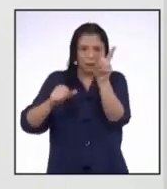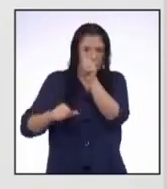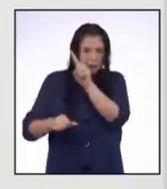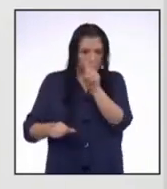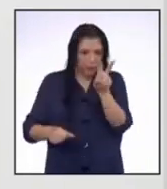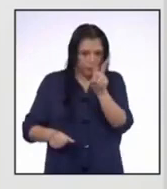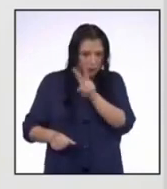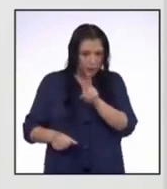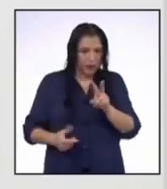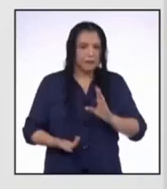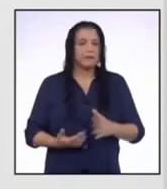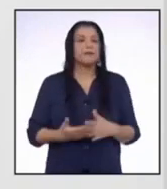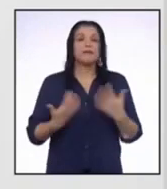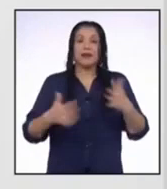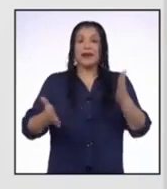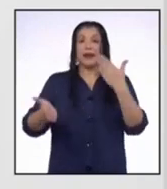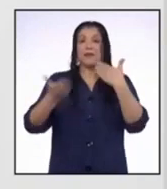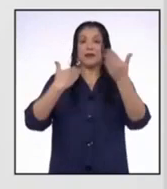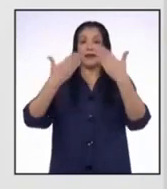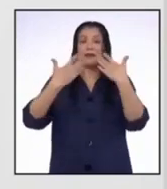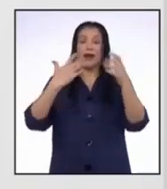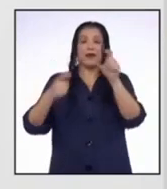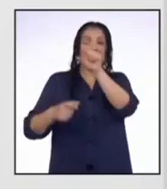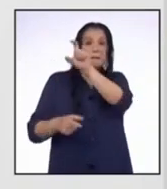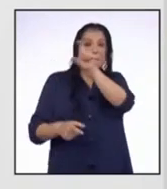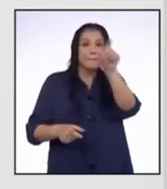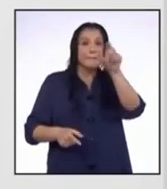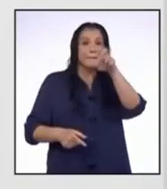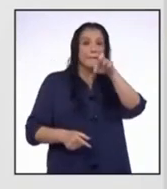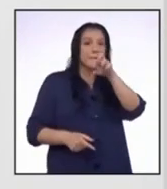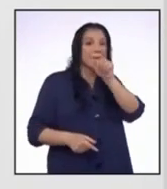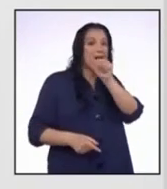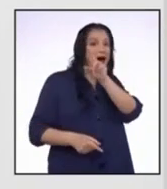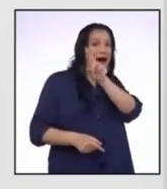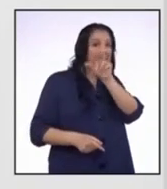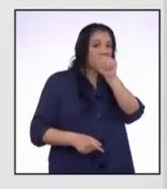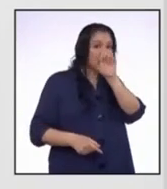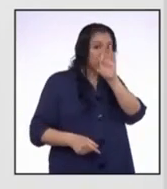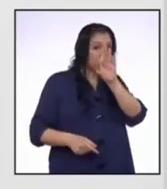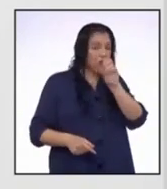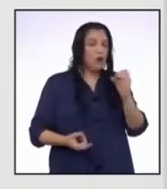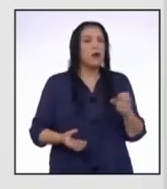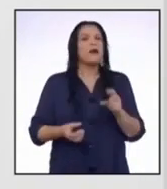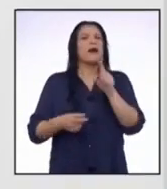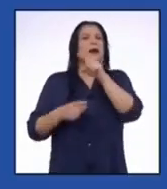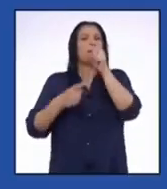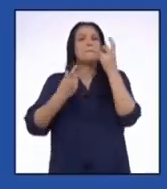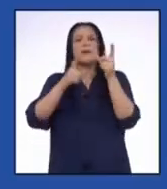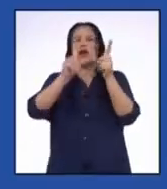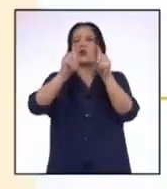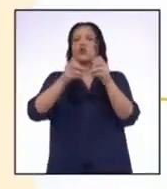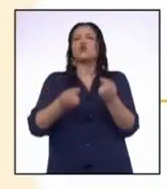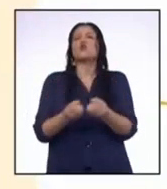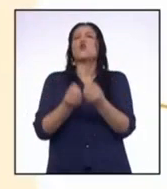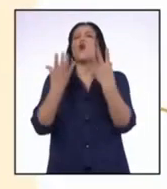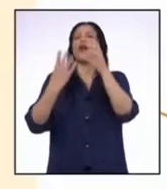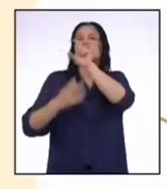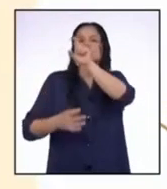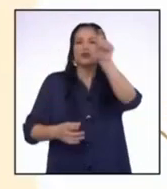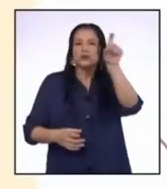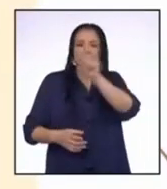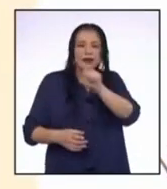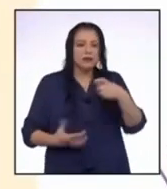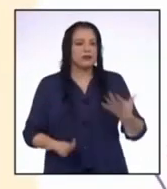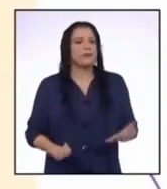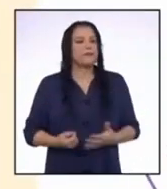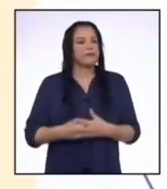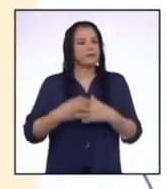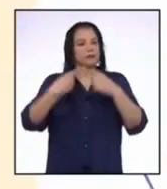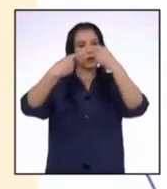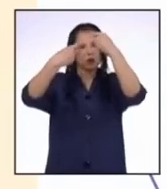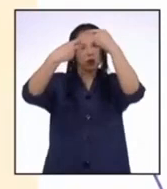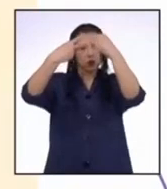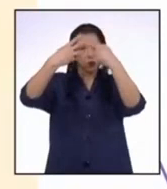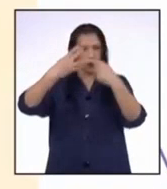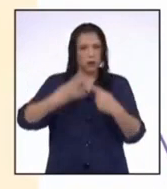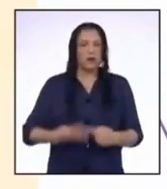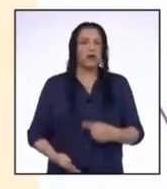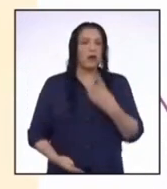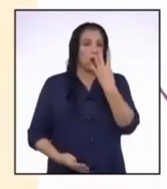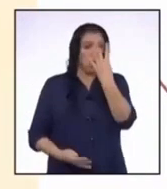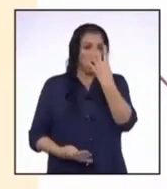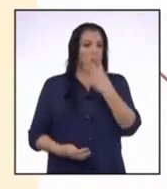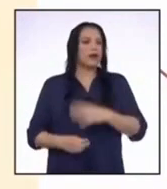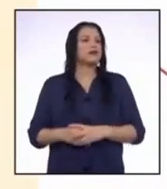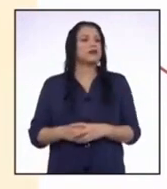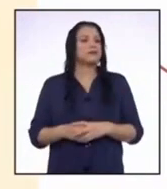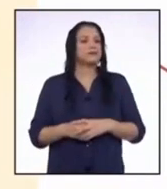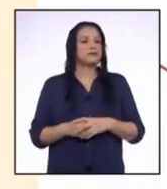Y ya que hemos hablado de párrafos, ¿podrías identificar cuántos hay? Sí, profesora, son 4.